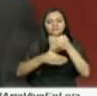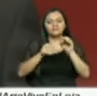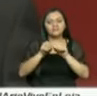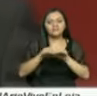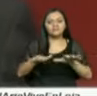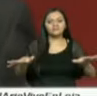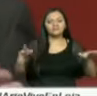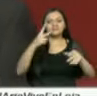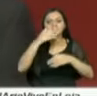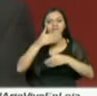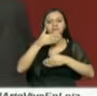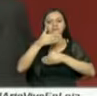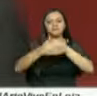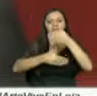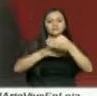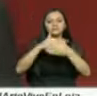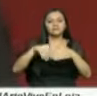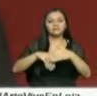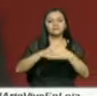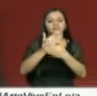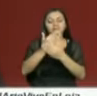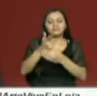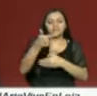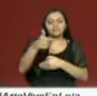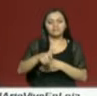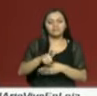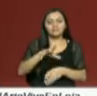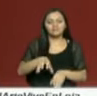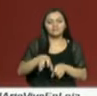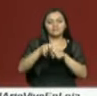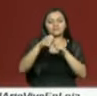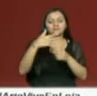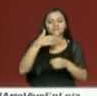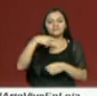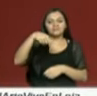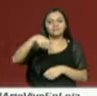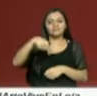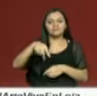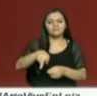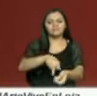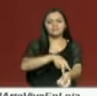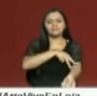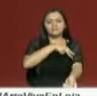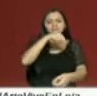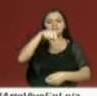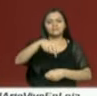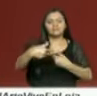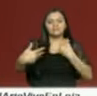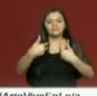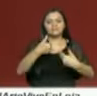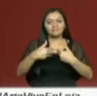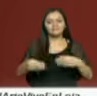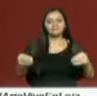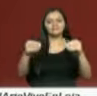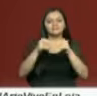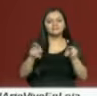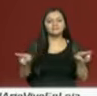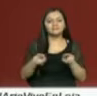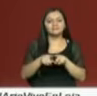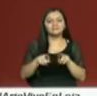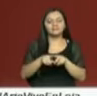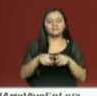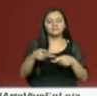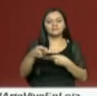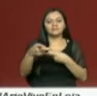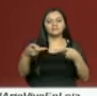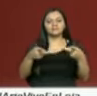esparce como el aire nuevo de esta Loja que nos acoge desde su tradición artística y desde su posicionamiento